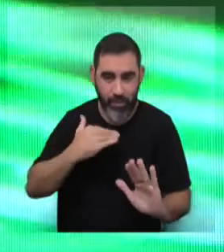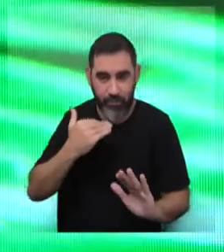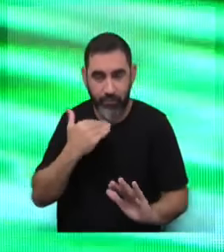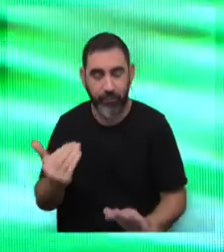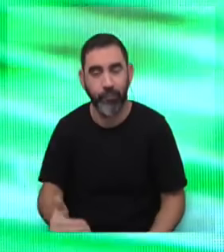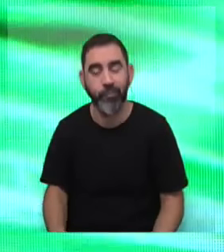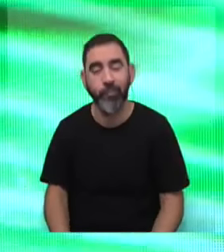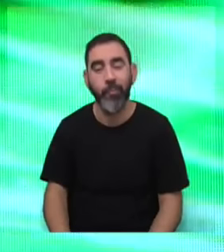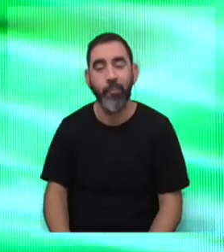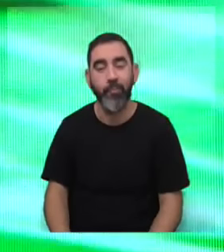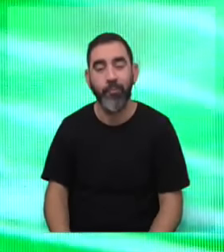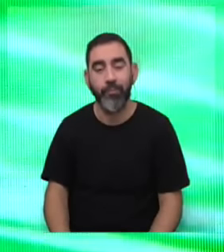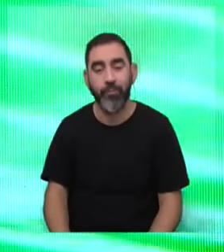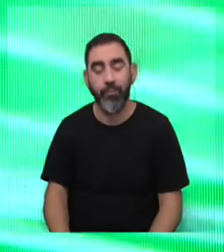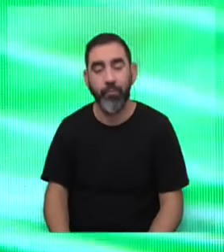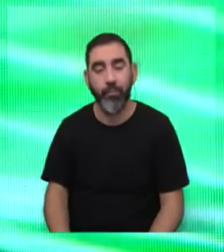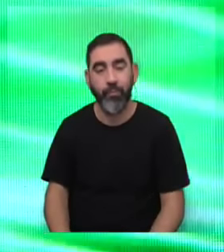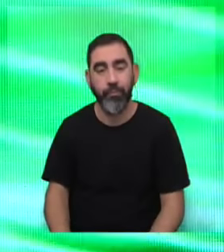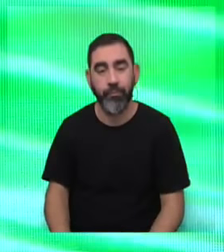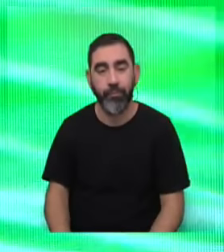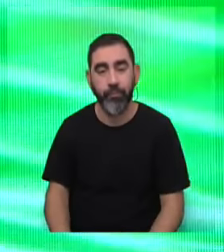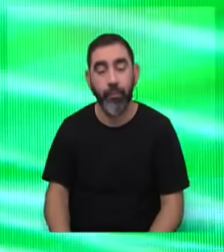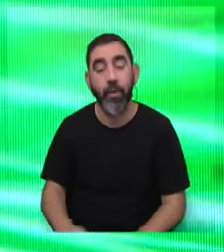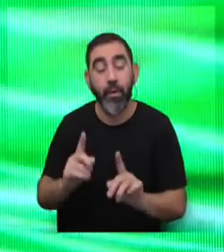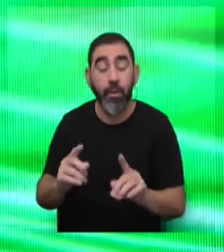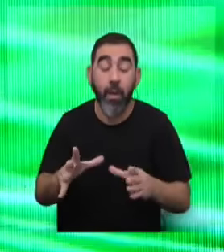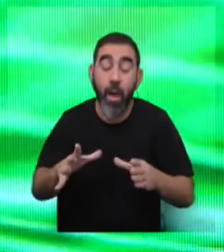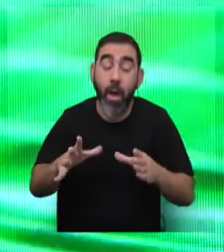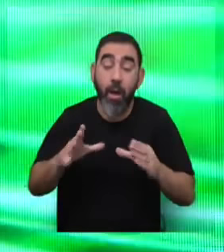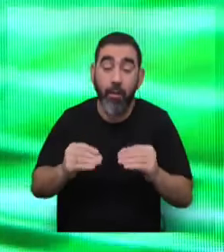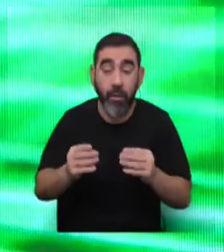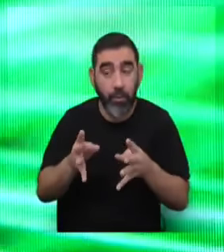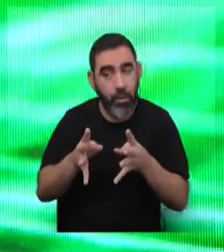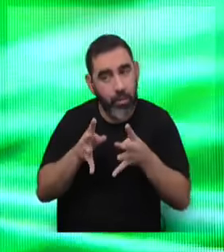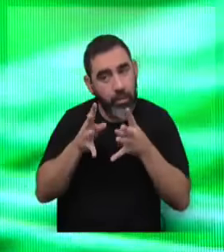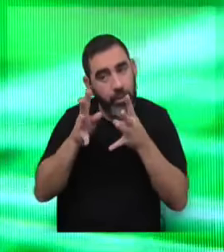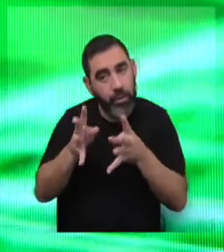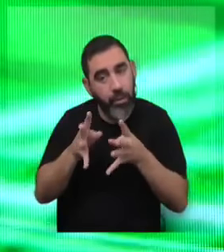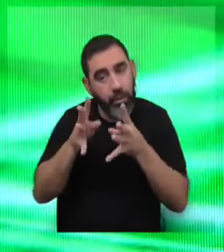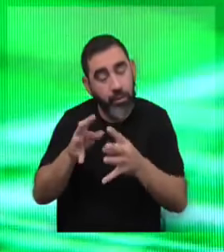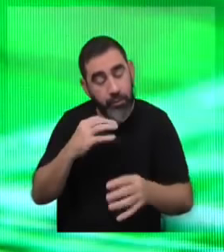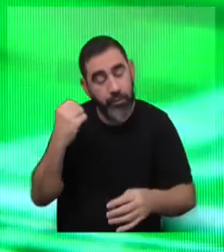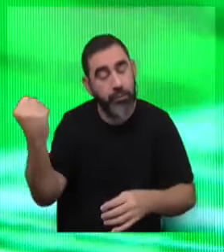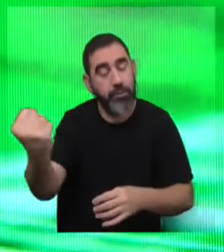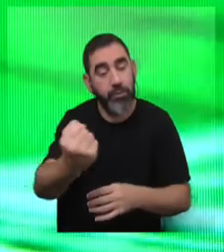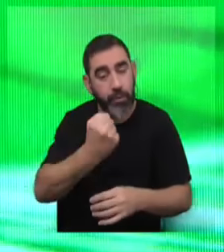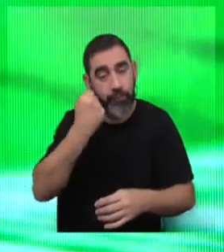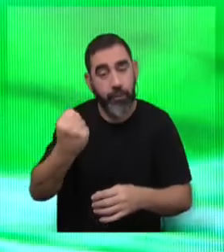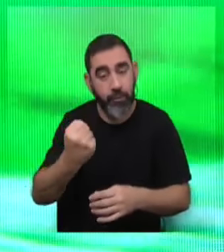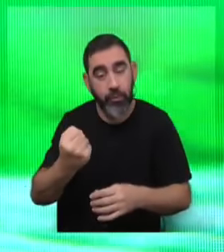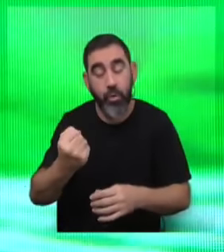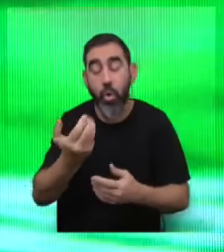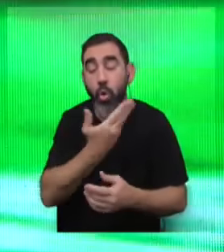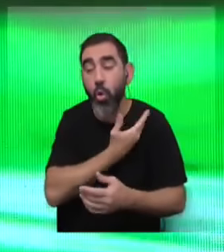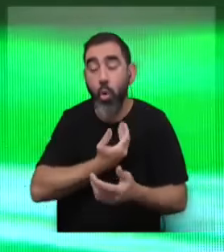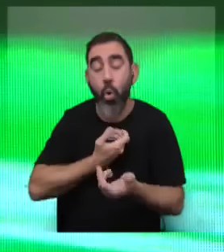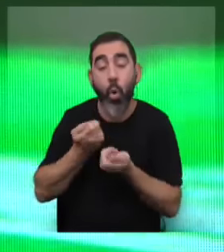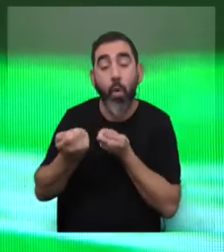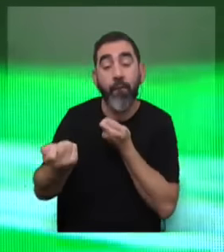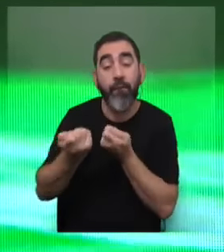tenemos certezas tampoco hay que aceptar que ese es un desafío público muy importante nuestros gobernantes